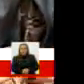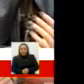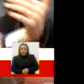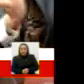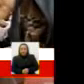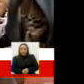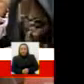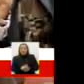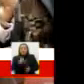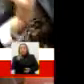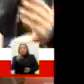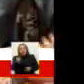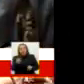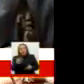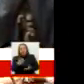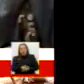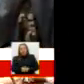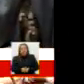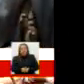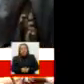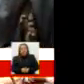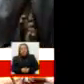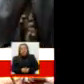Lo que pasa es que...